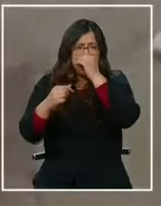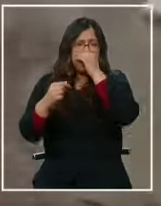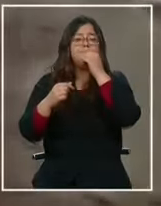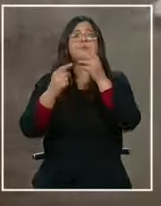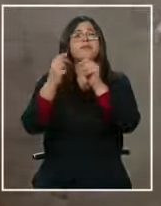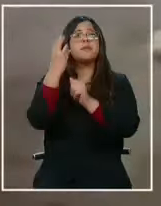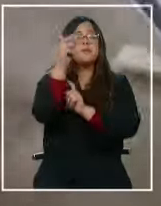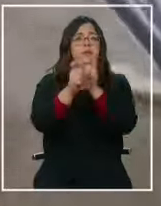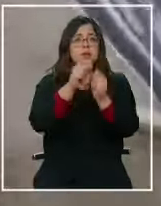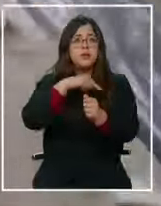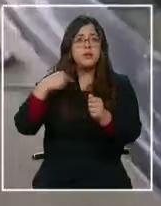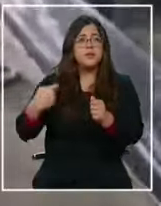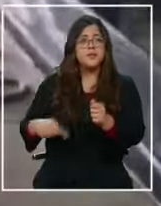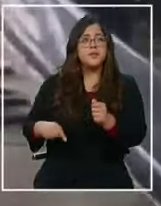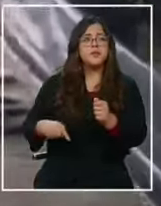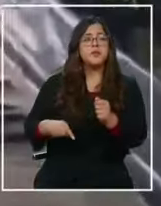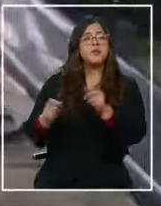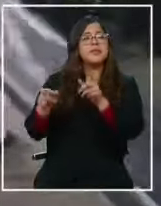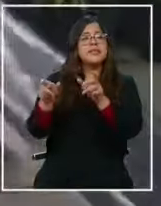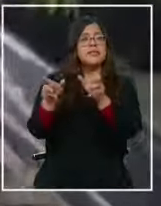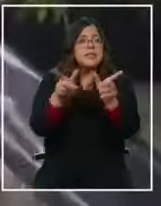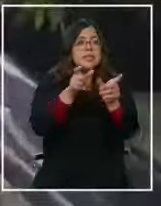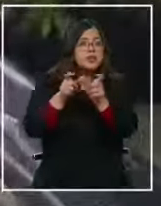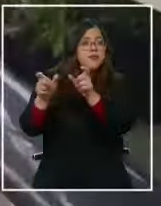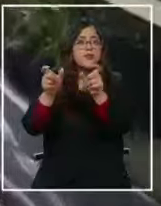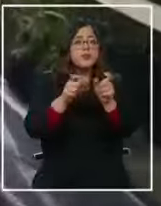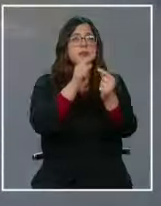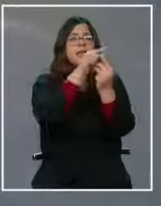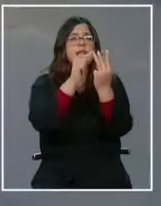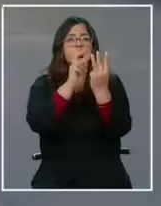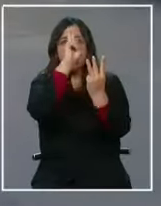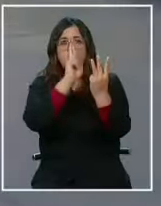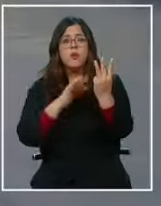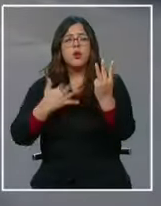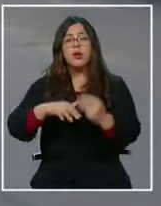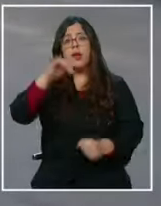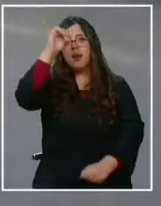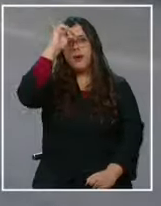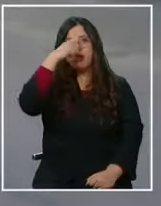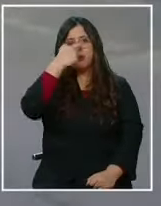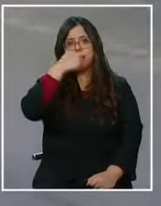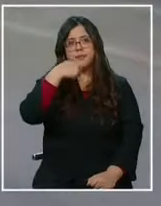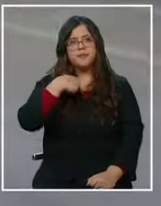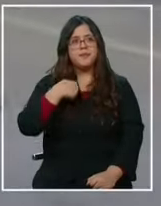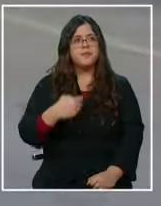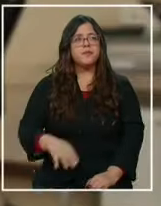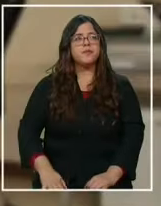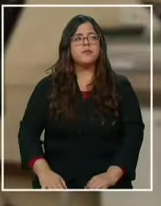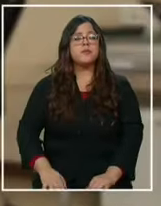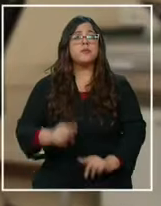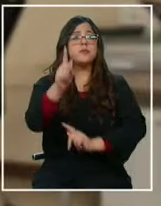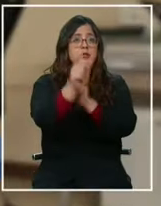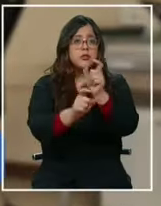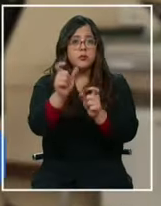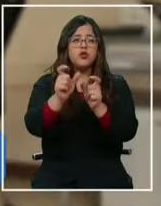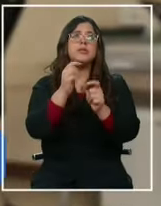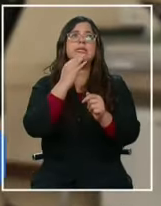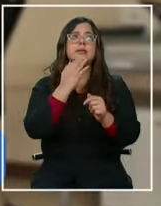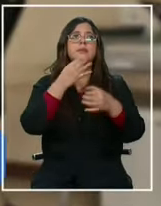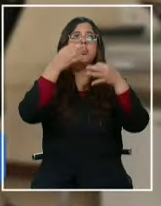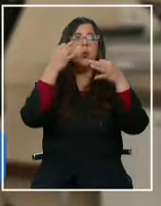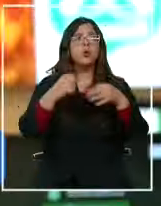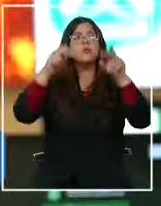dos ciudadanos de origen chino, cada uno con un rol fundamental. Ellos, estas dos personas también se encontraban en